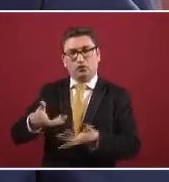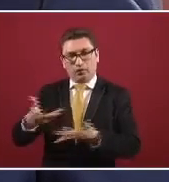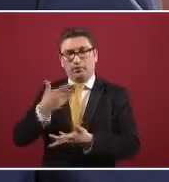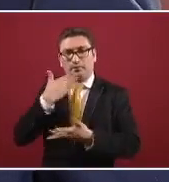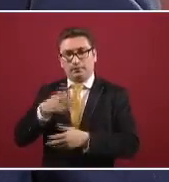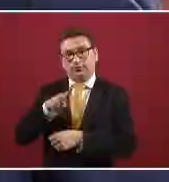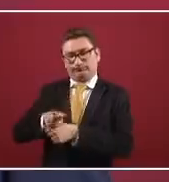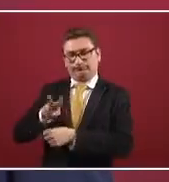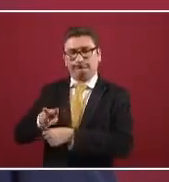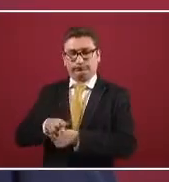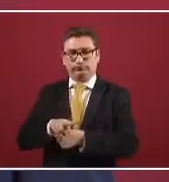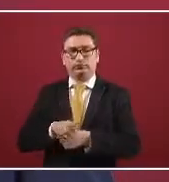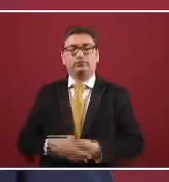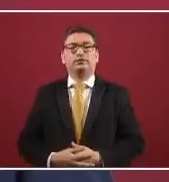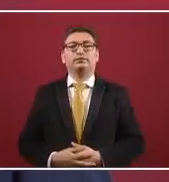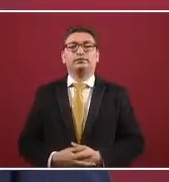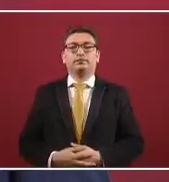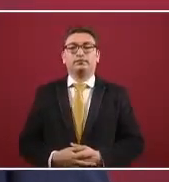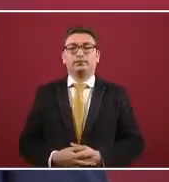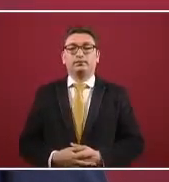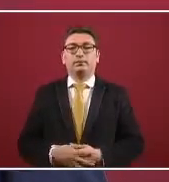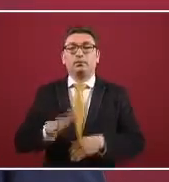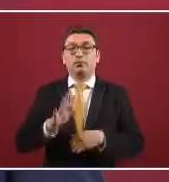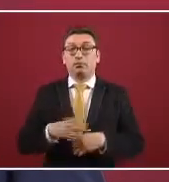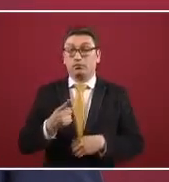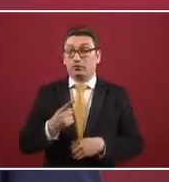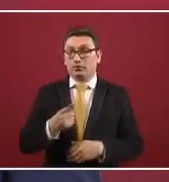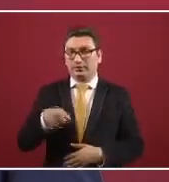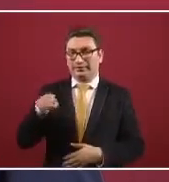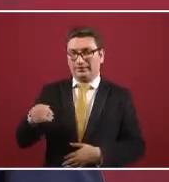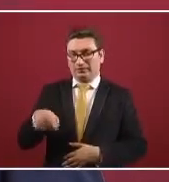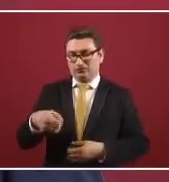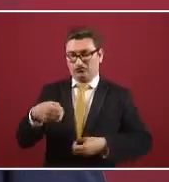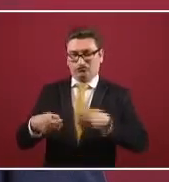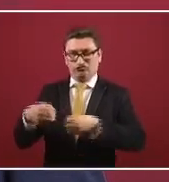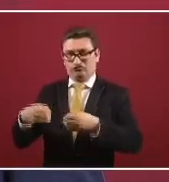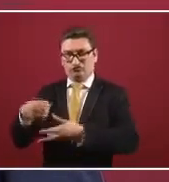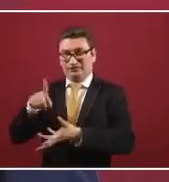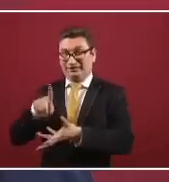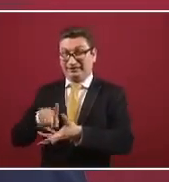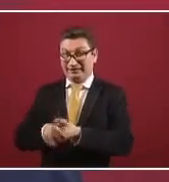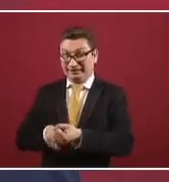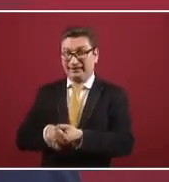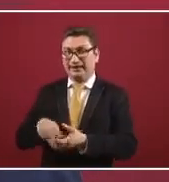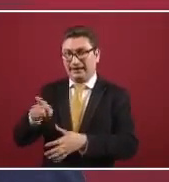porque no pueden los del Poder Judicial ser